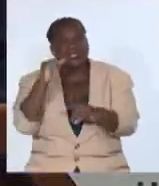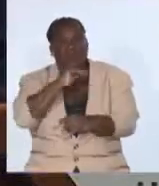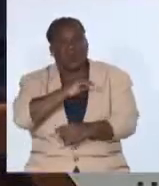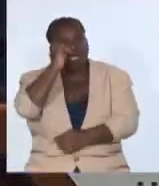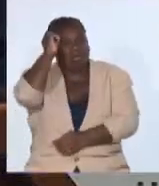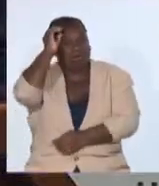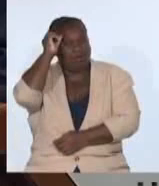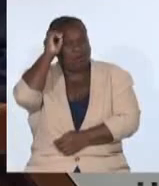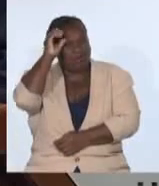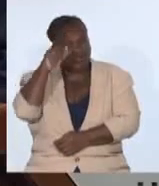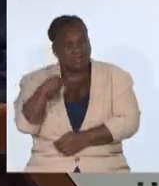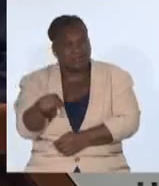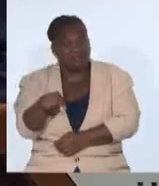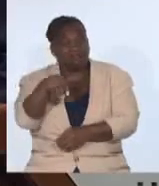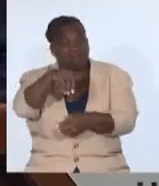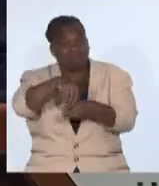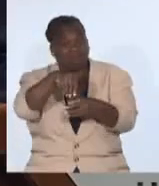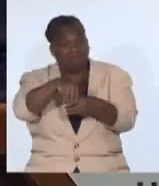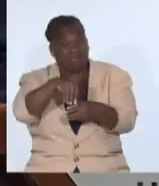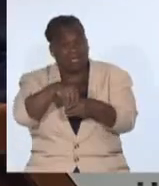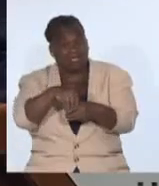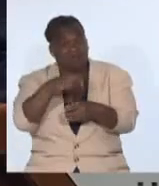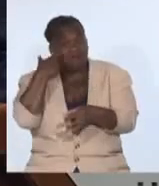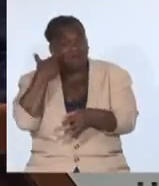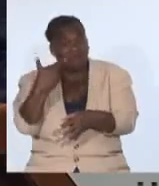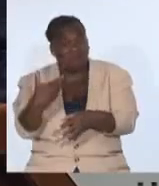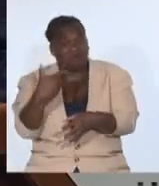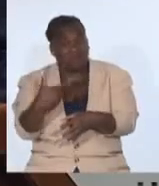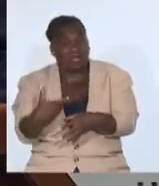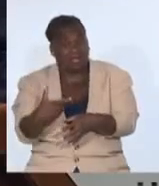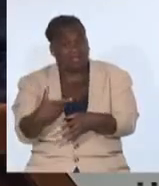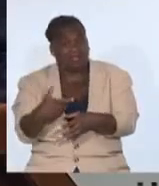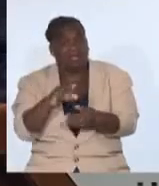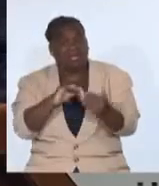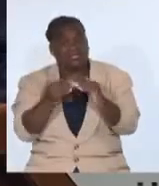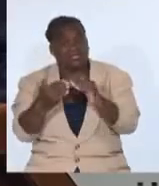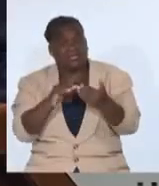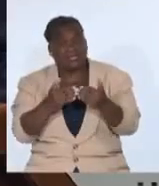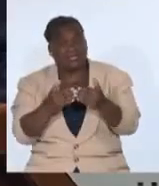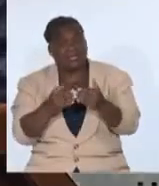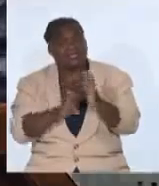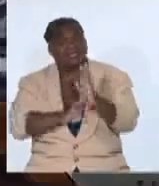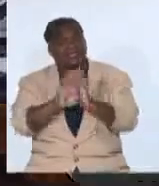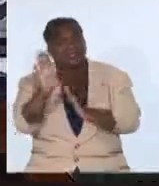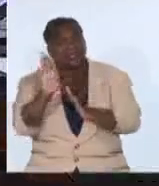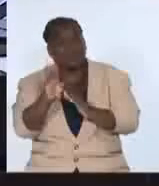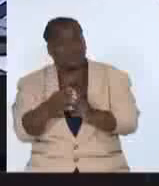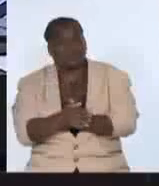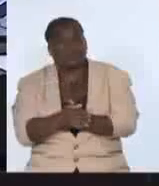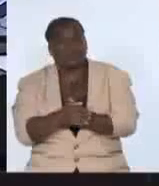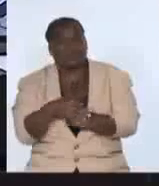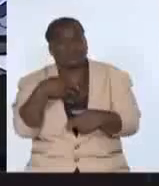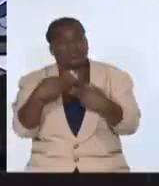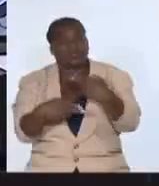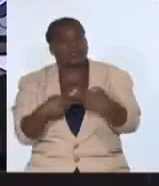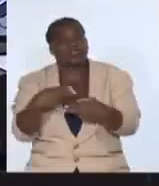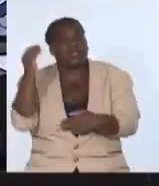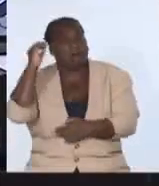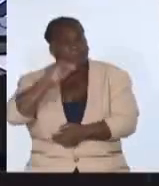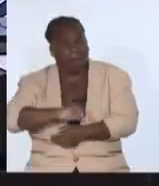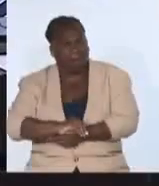como componentes esenciales del debate político asociado al desarrollo lo hacemos convencidos